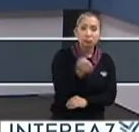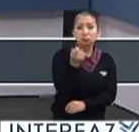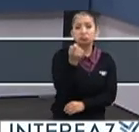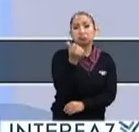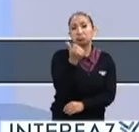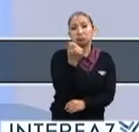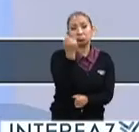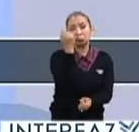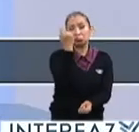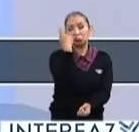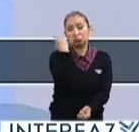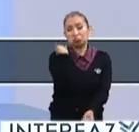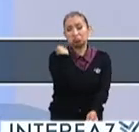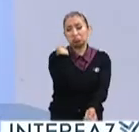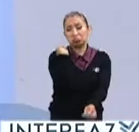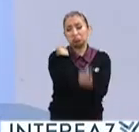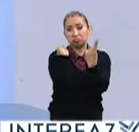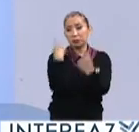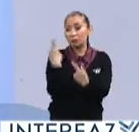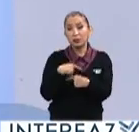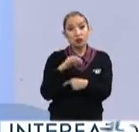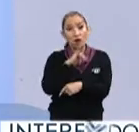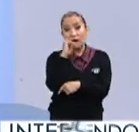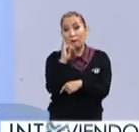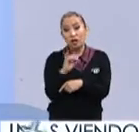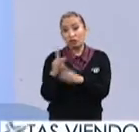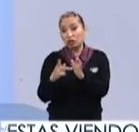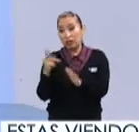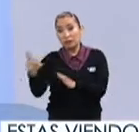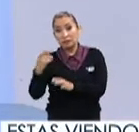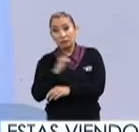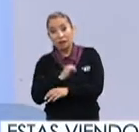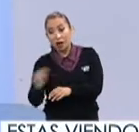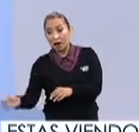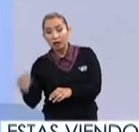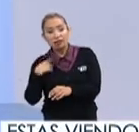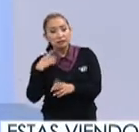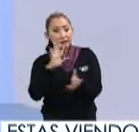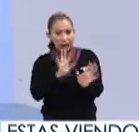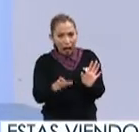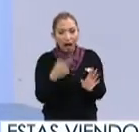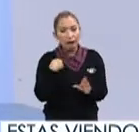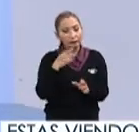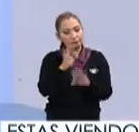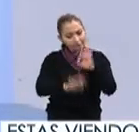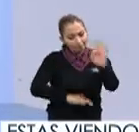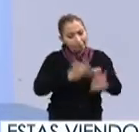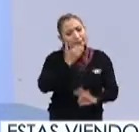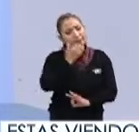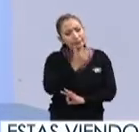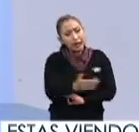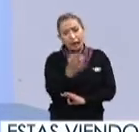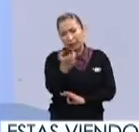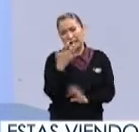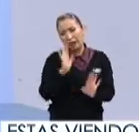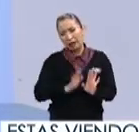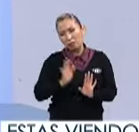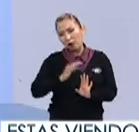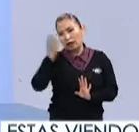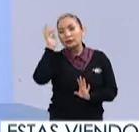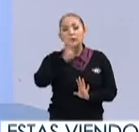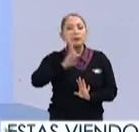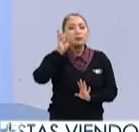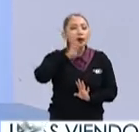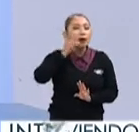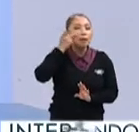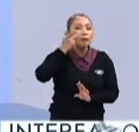reincidencia a las prisiones. La gente no vuelve a cometer crímenes, a pesar de que se les trata bien. Esta es una especie de